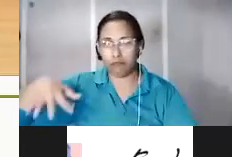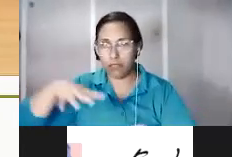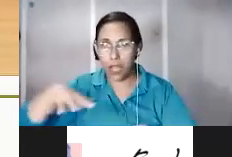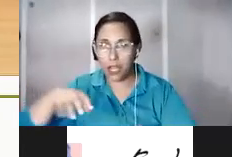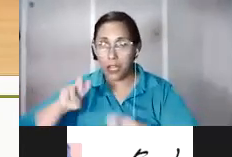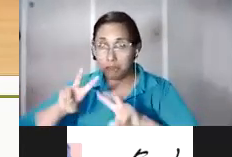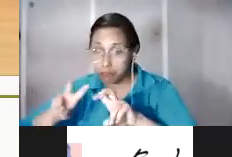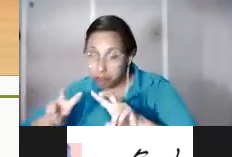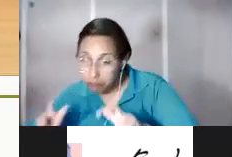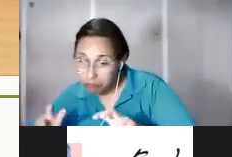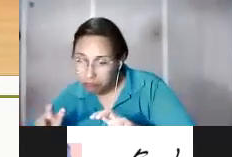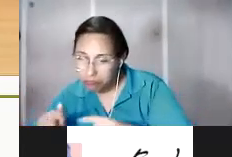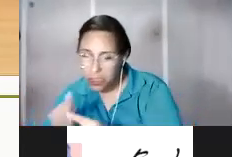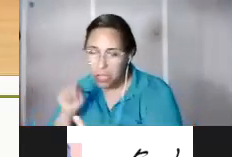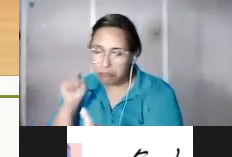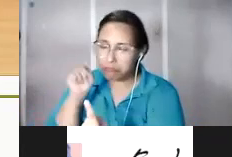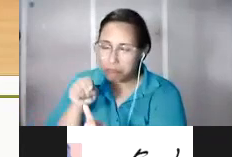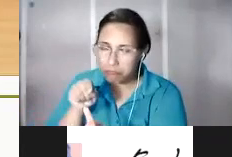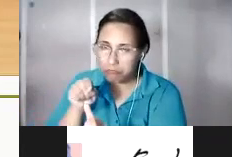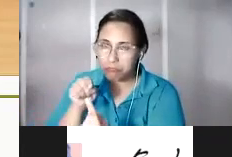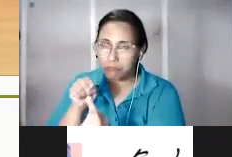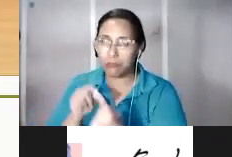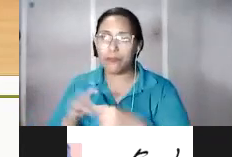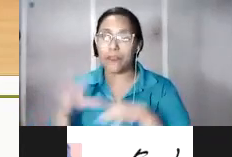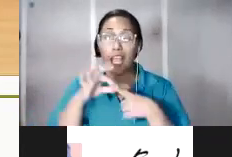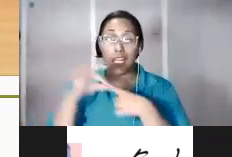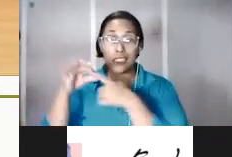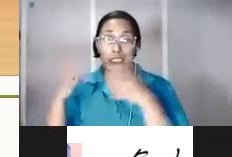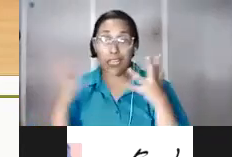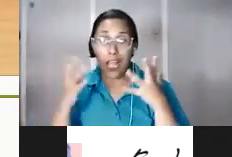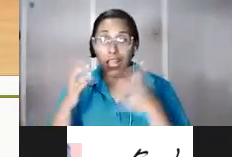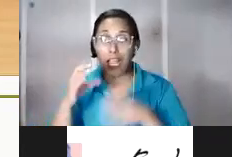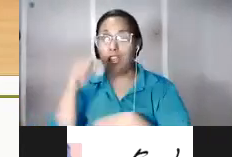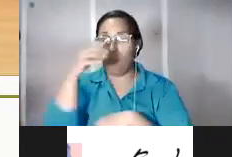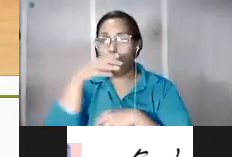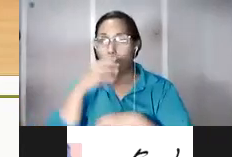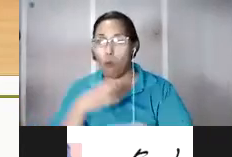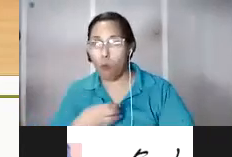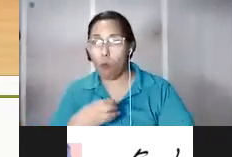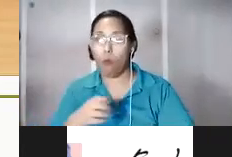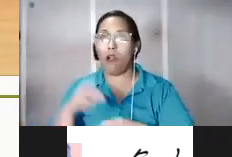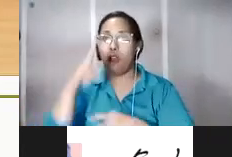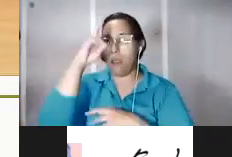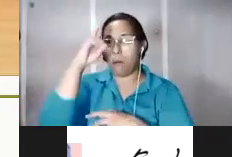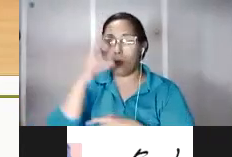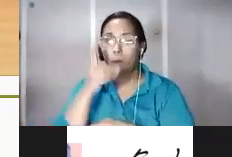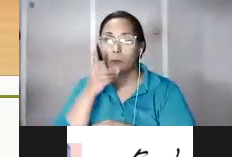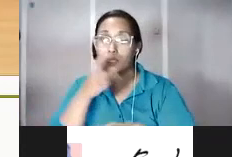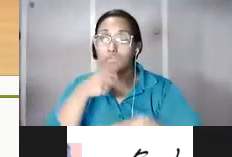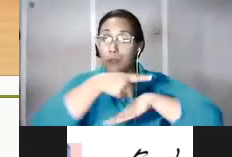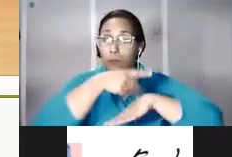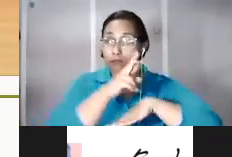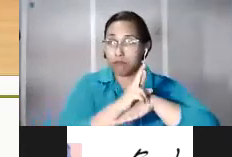sus especificidades. Encontró que en Cuba, República Dominicana y Puerto